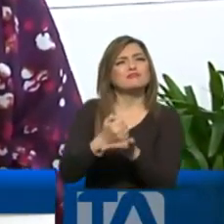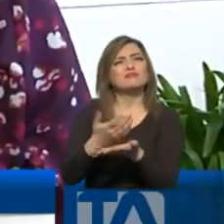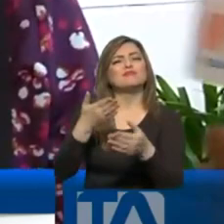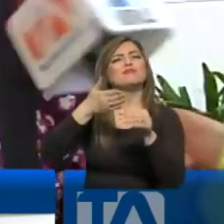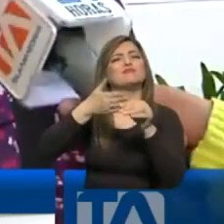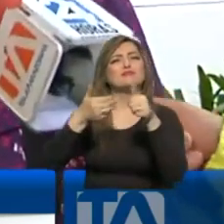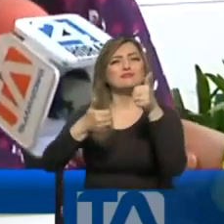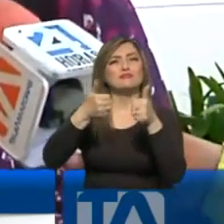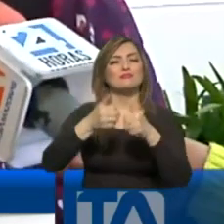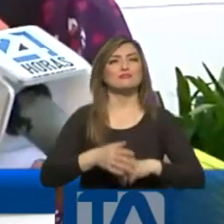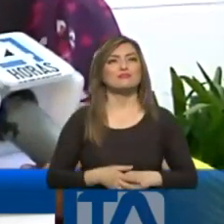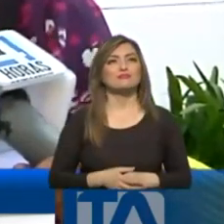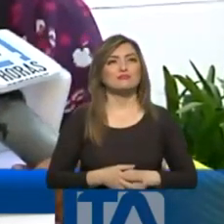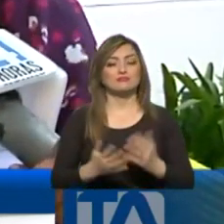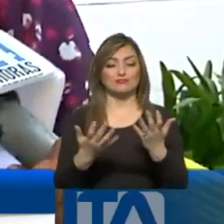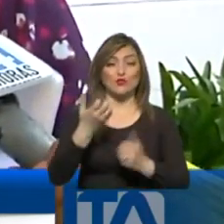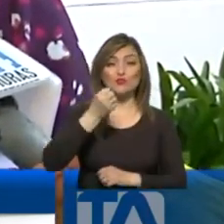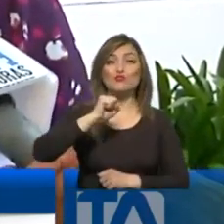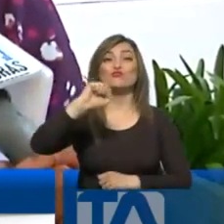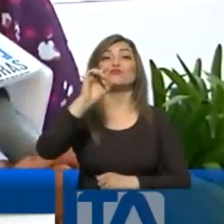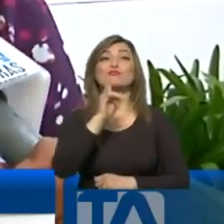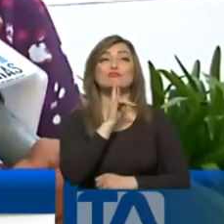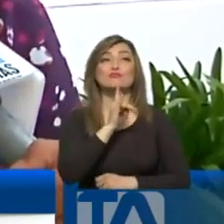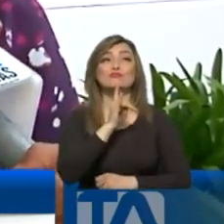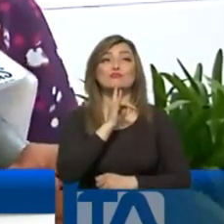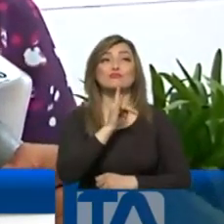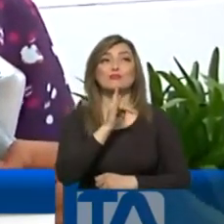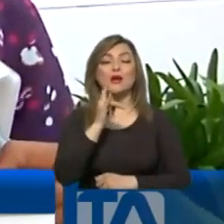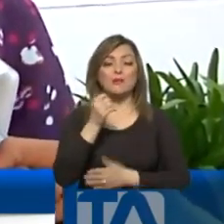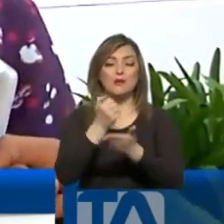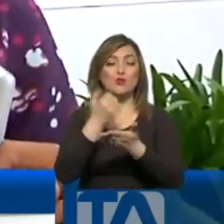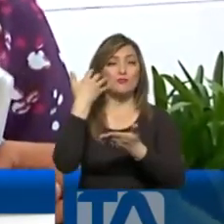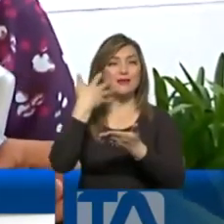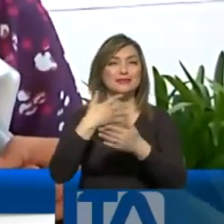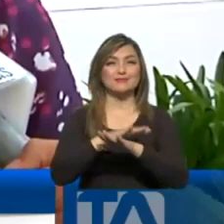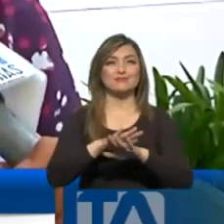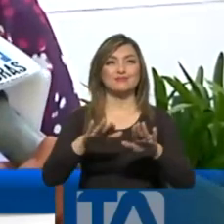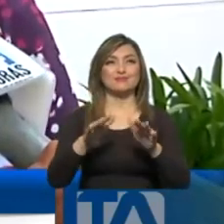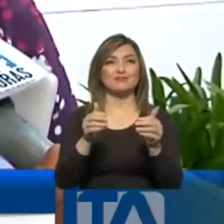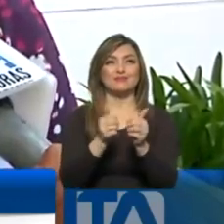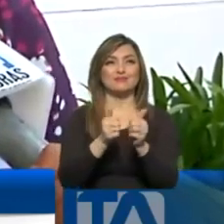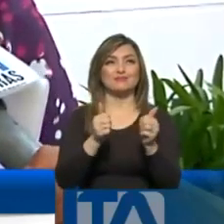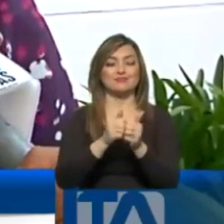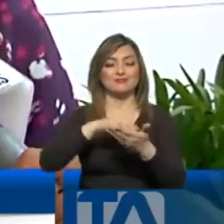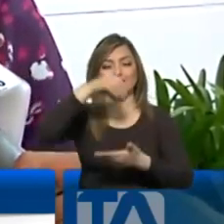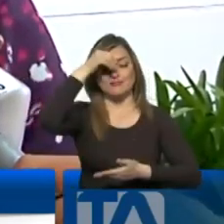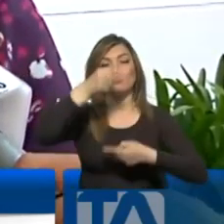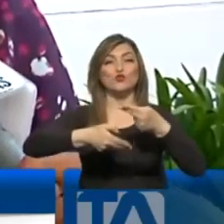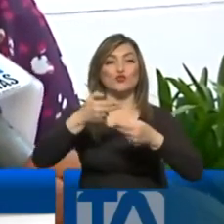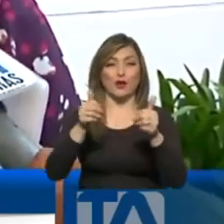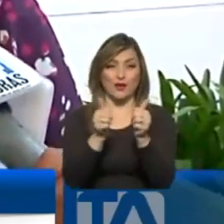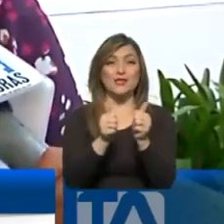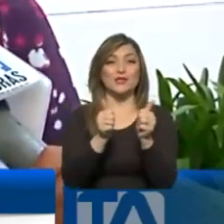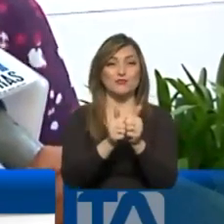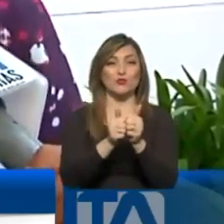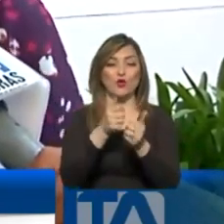hoy su pasaporte. Porque estoy queriendo viajar a Estados Unidos y ya caducó mi pasaporte y yo quiero ver unos equipos. Yo tengo un emprendimiento y quiero ver unos equipos